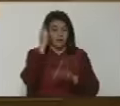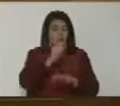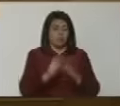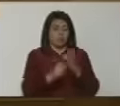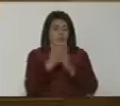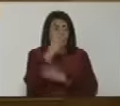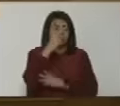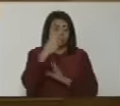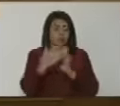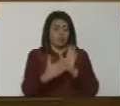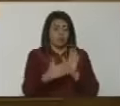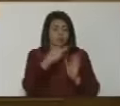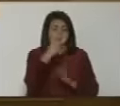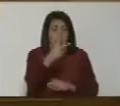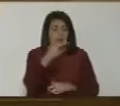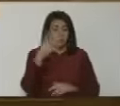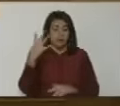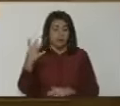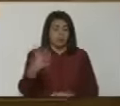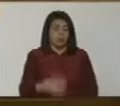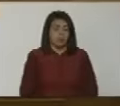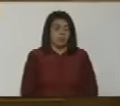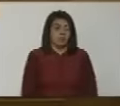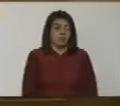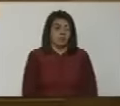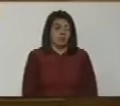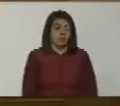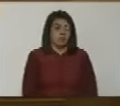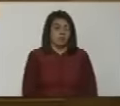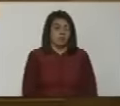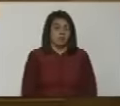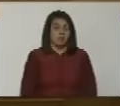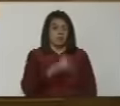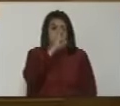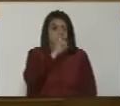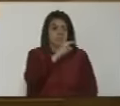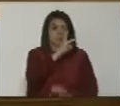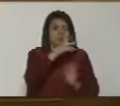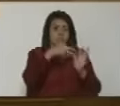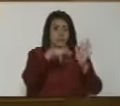del mes de mayo del 2024, año